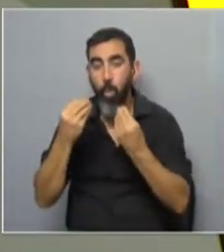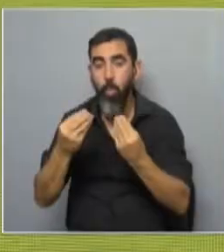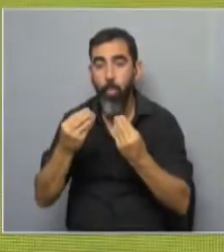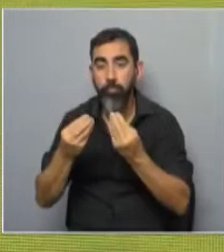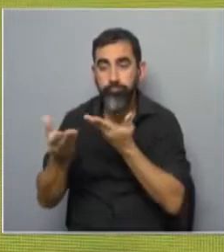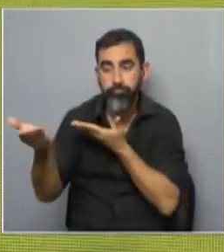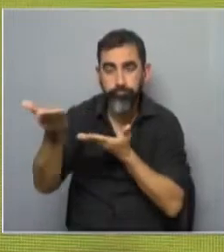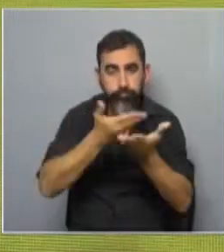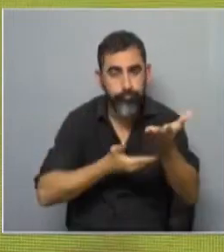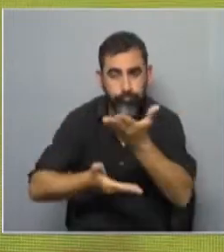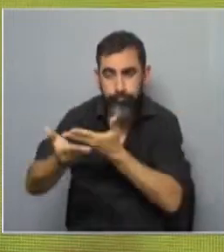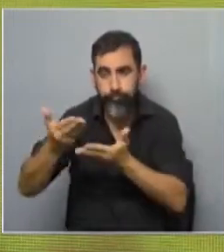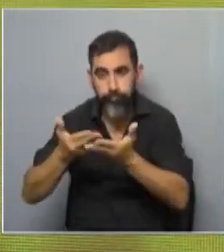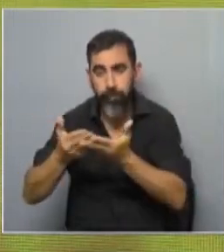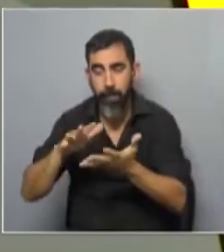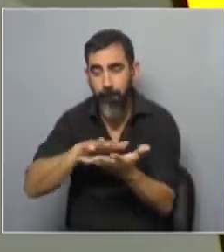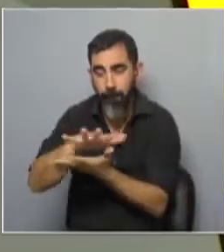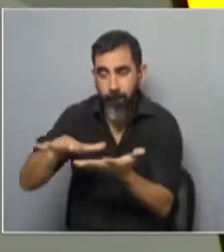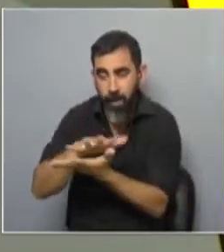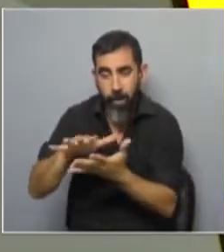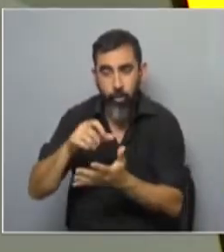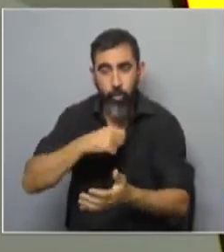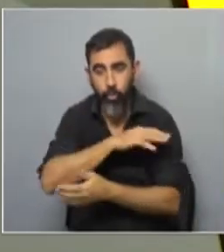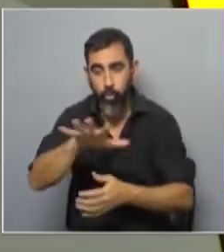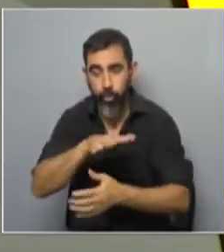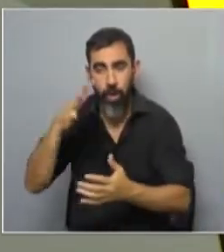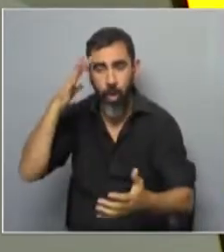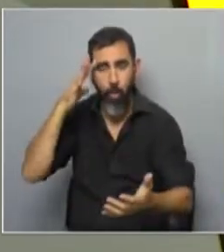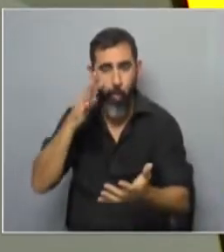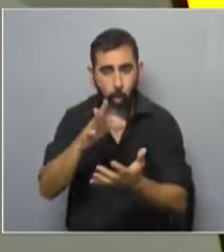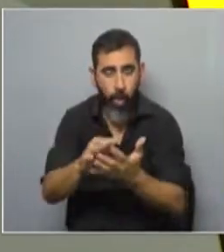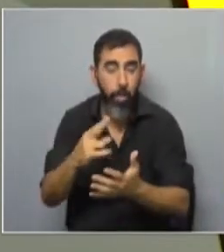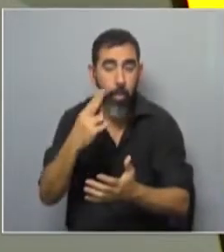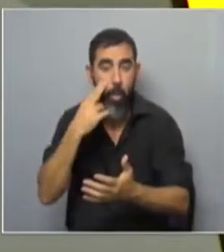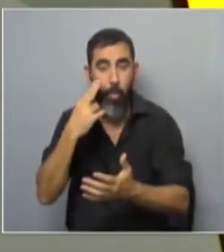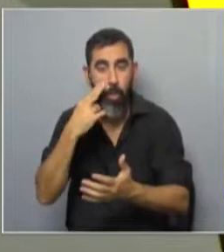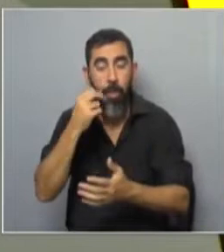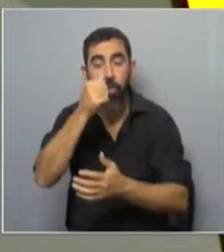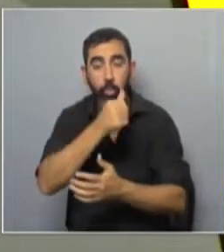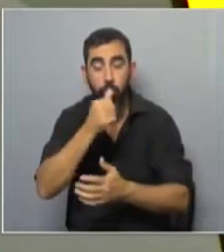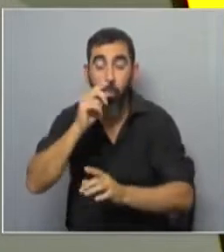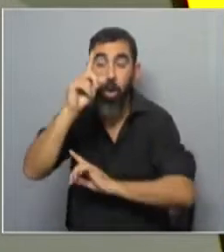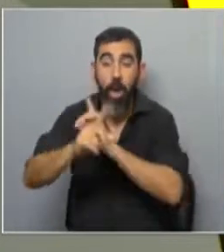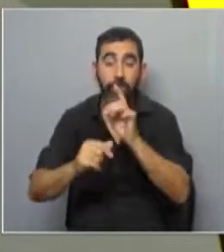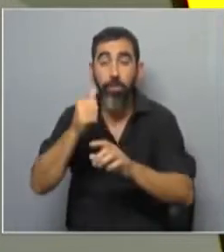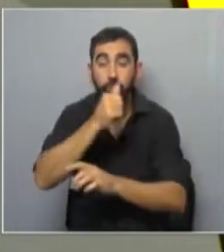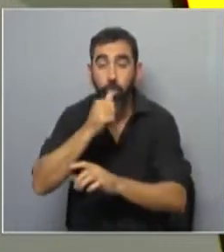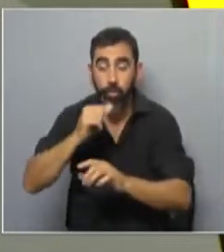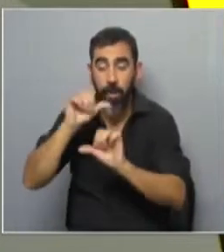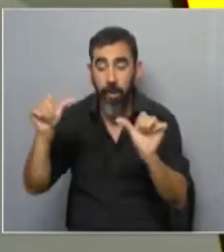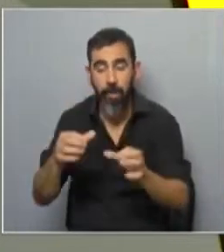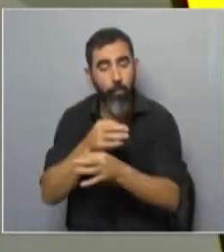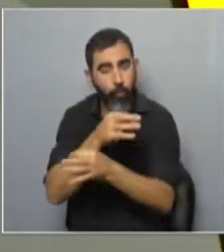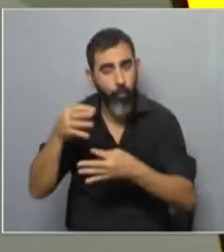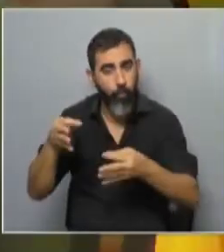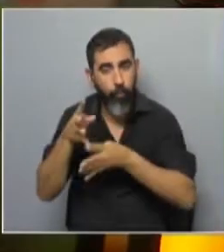interacción enorme con lo que pasa en el barrio o en la comunidad o en el pueblo, los problemas, y dar la solución que en muchos casos son soluciones que se aplican y funcionan, no